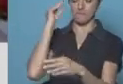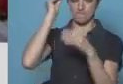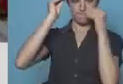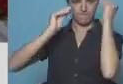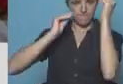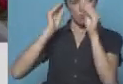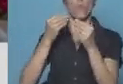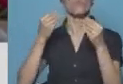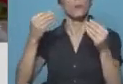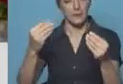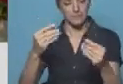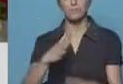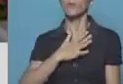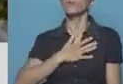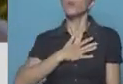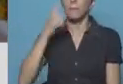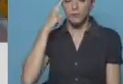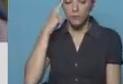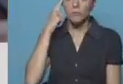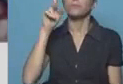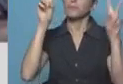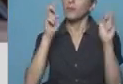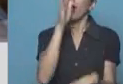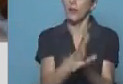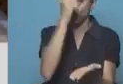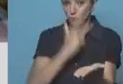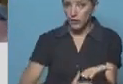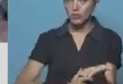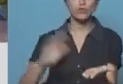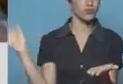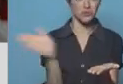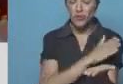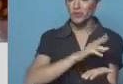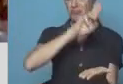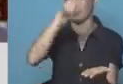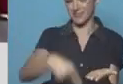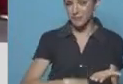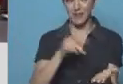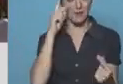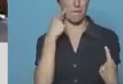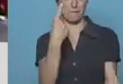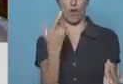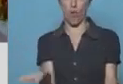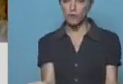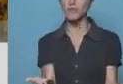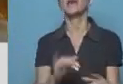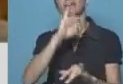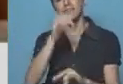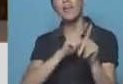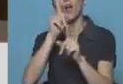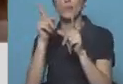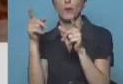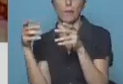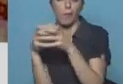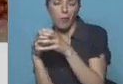tema totalmente aceptado por las grandes mayorías. Es cierto que hay minorías que todavía sueñan con la impunidad, pero creo